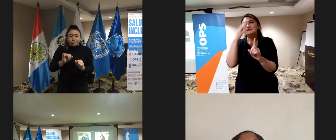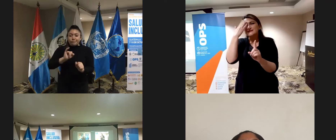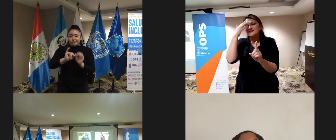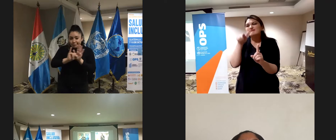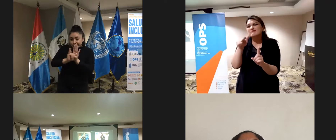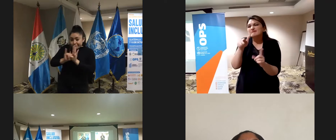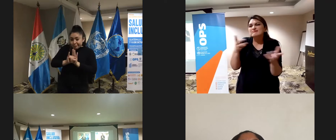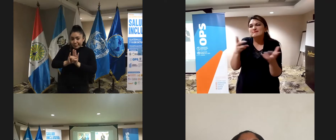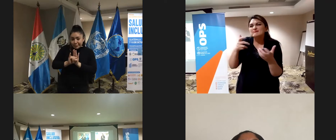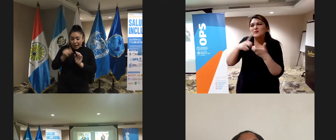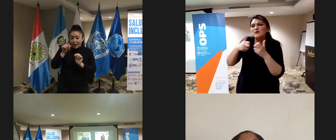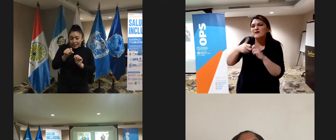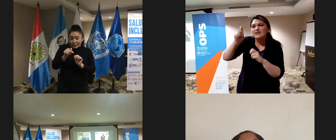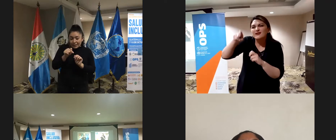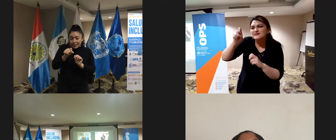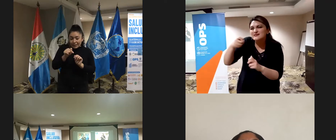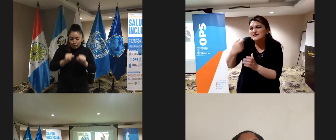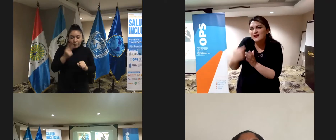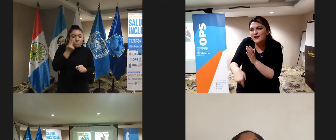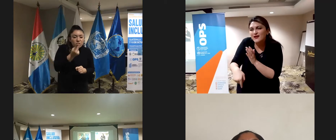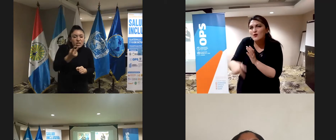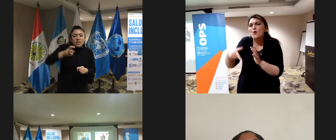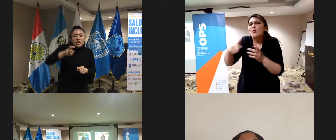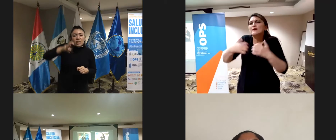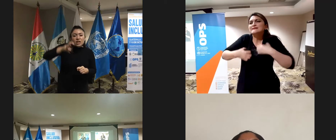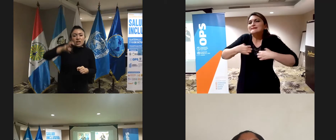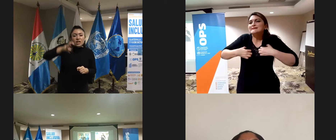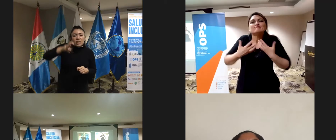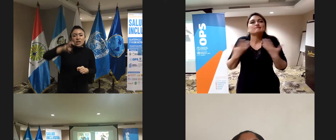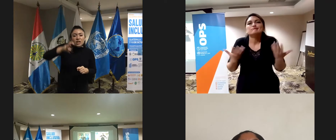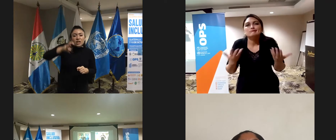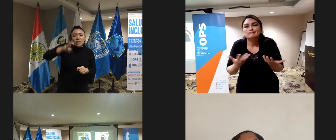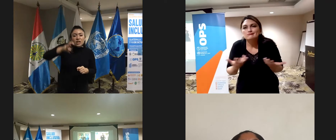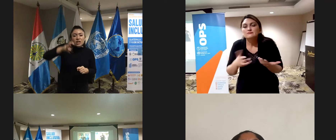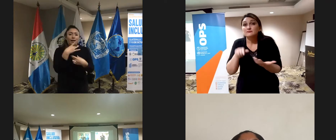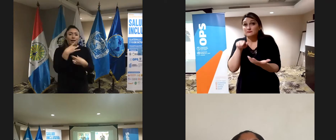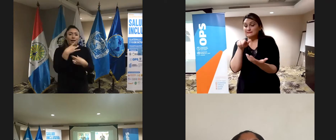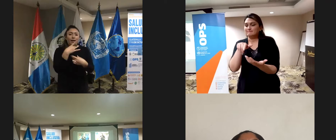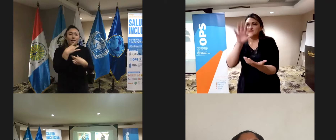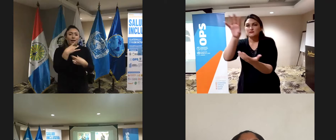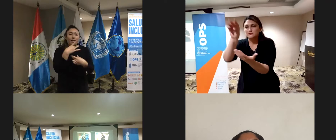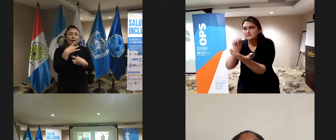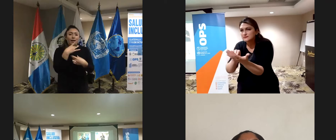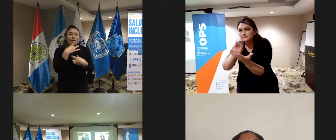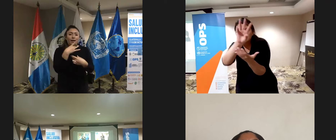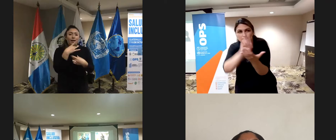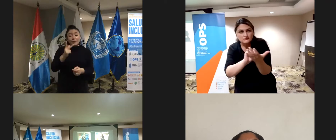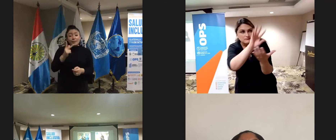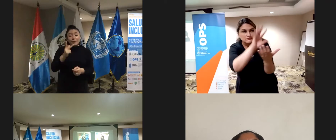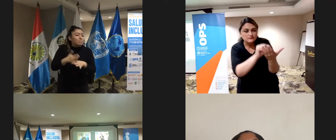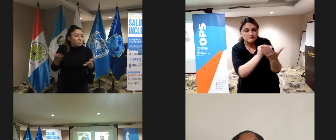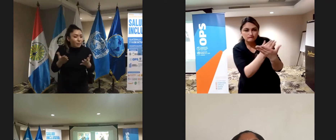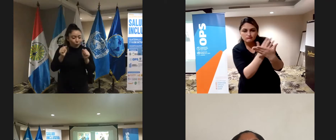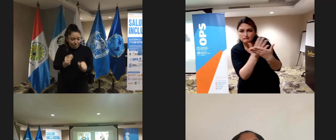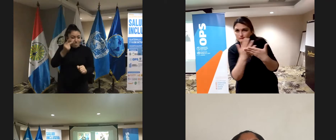la vez las necesidades, intereses y, e, y además ver